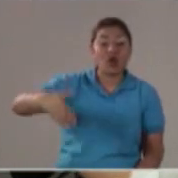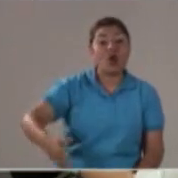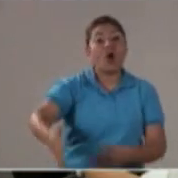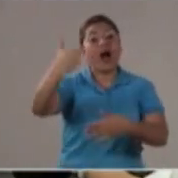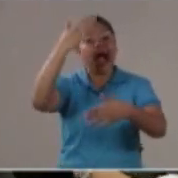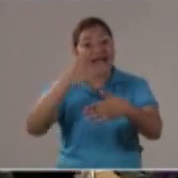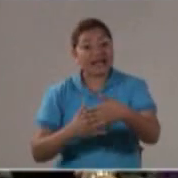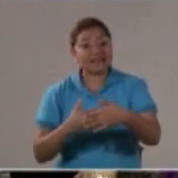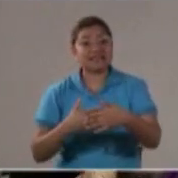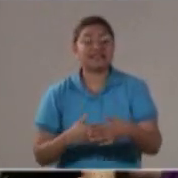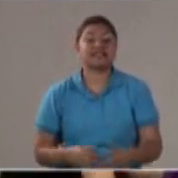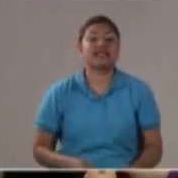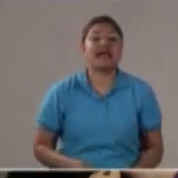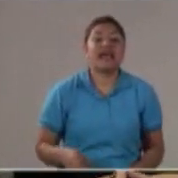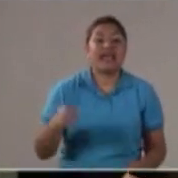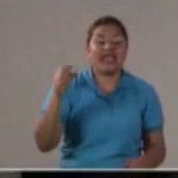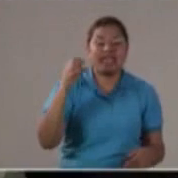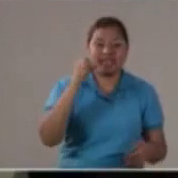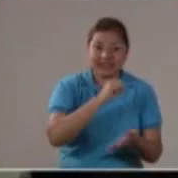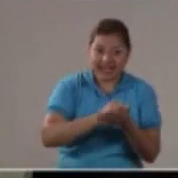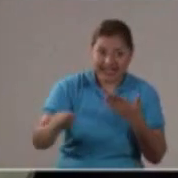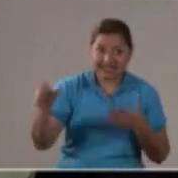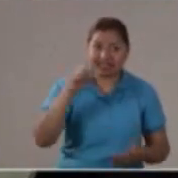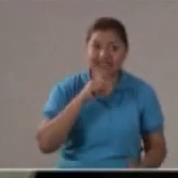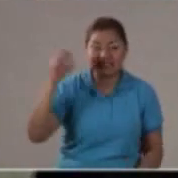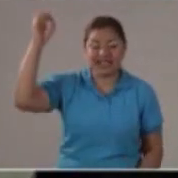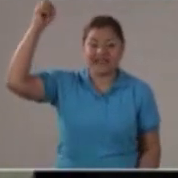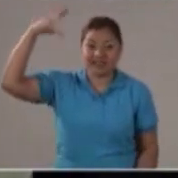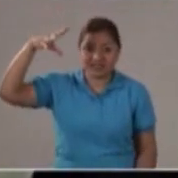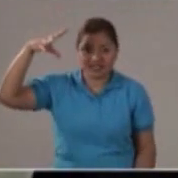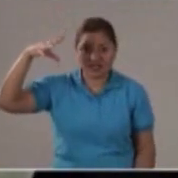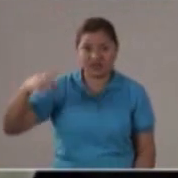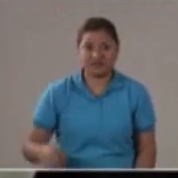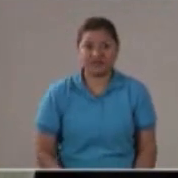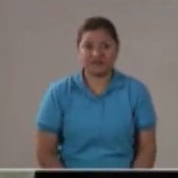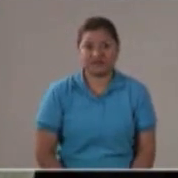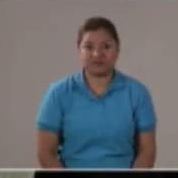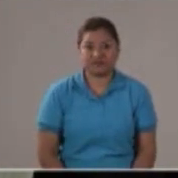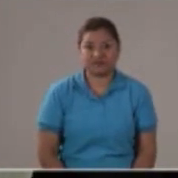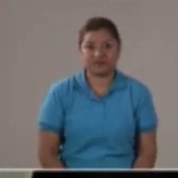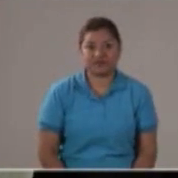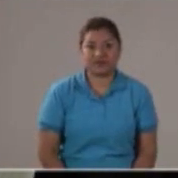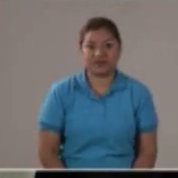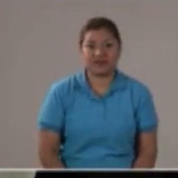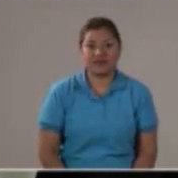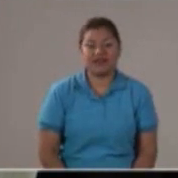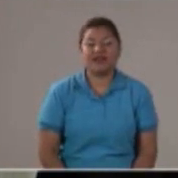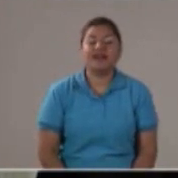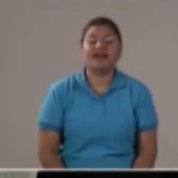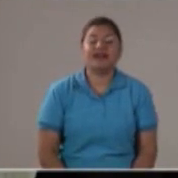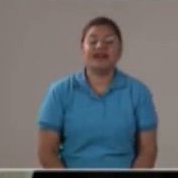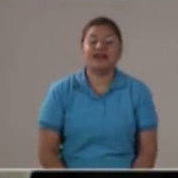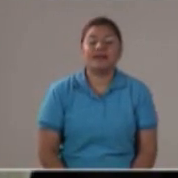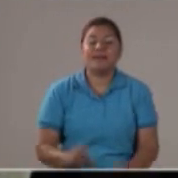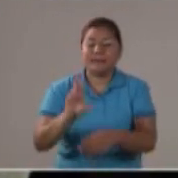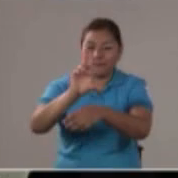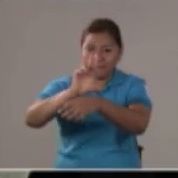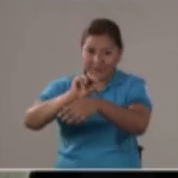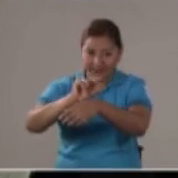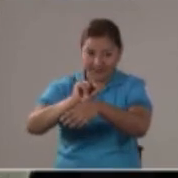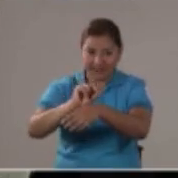Cena, bendijo. No lo bendijo, bendijo. Déjeme aterrizar la idea, por favor.